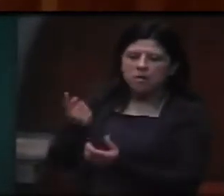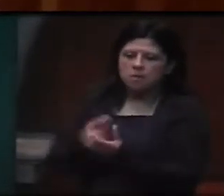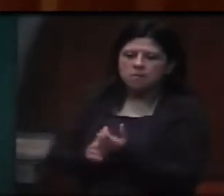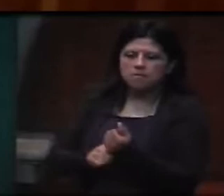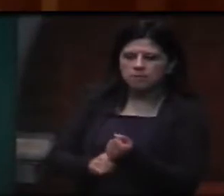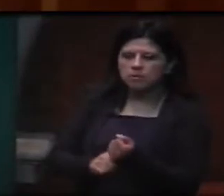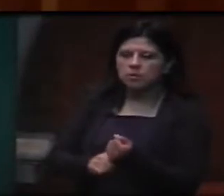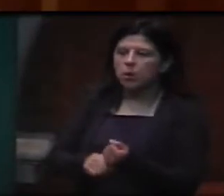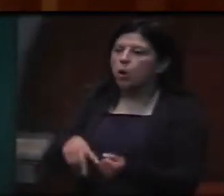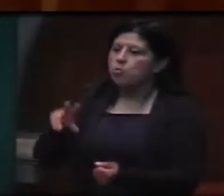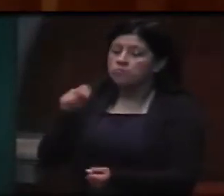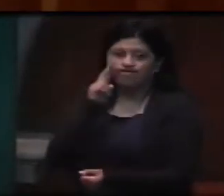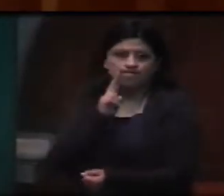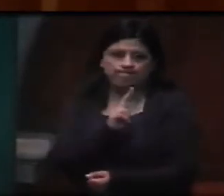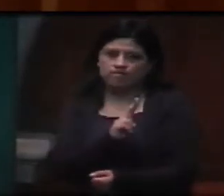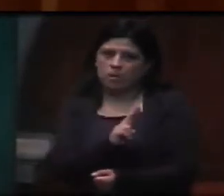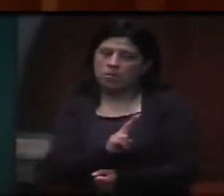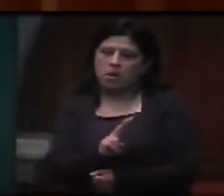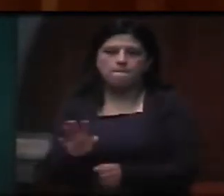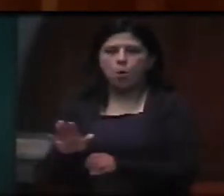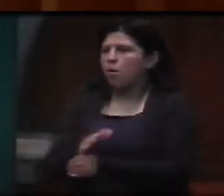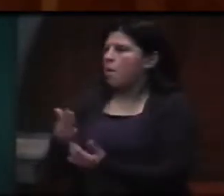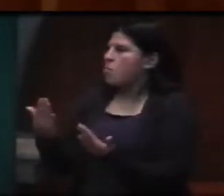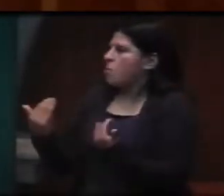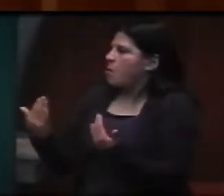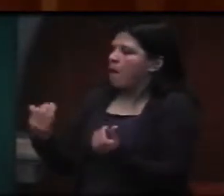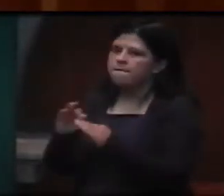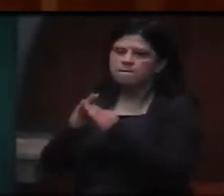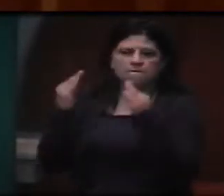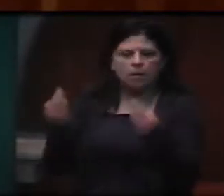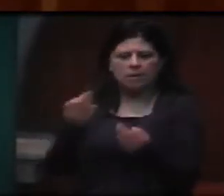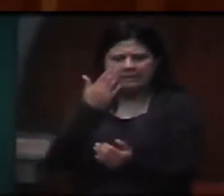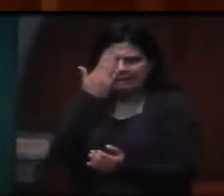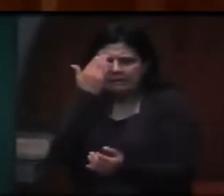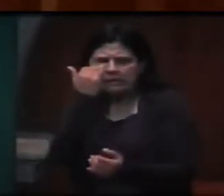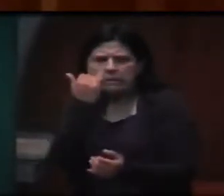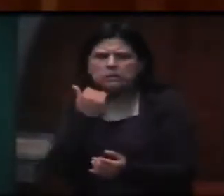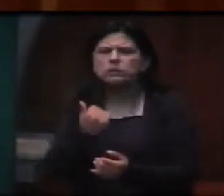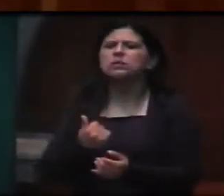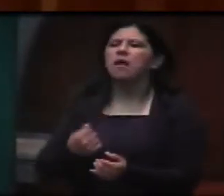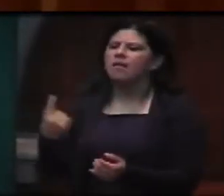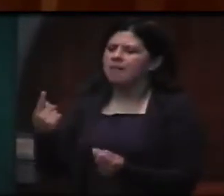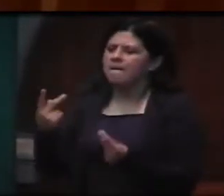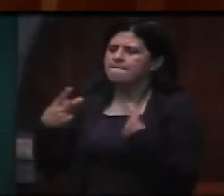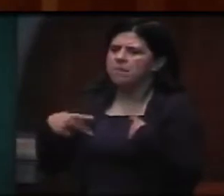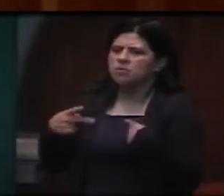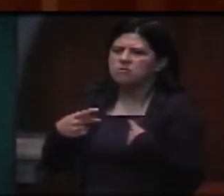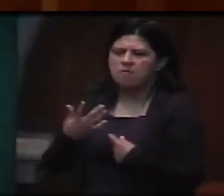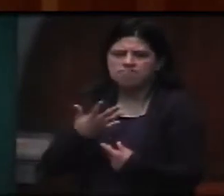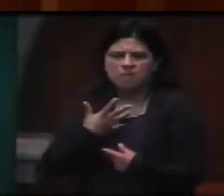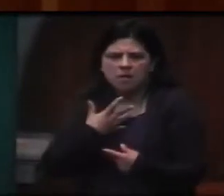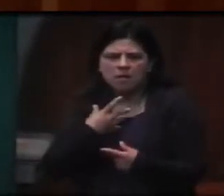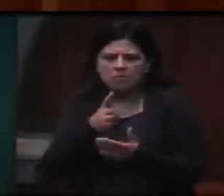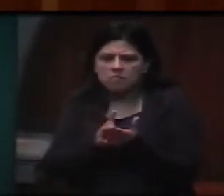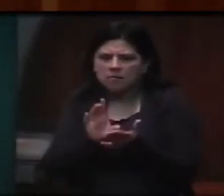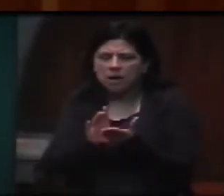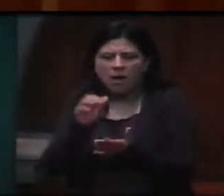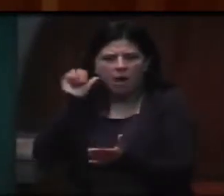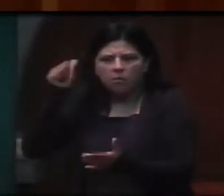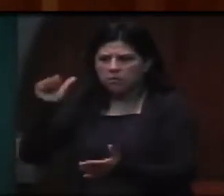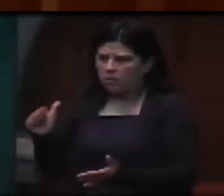de características físicas que la evidencien y sus causas pueden ser congénita,